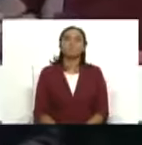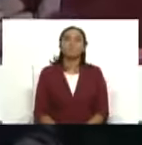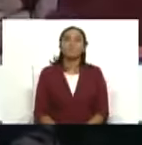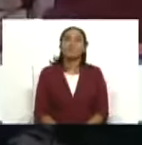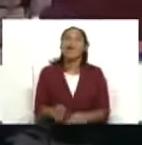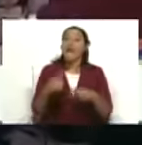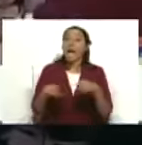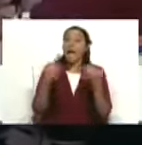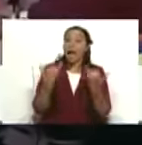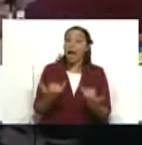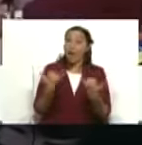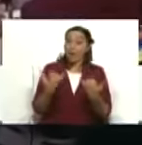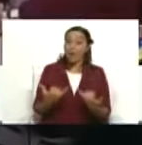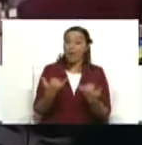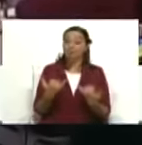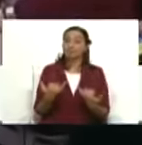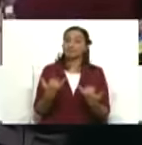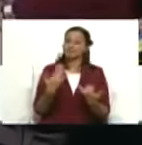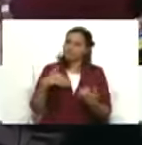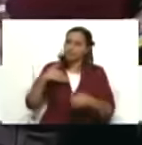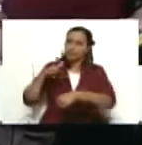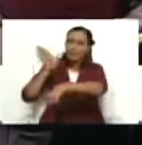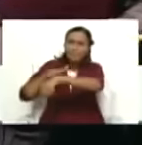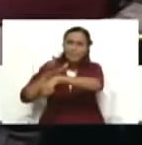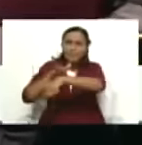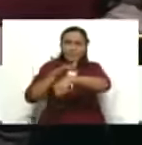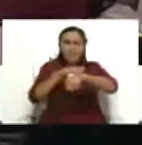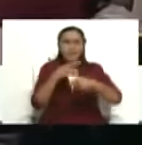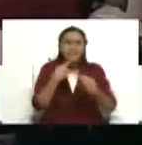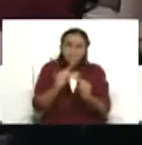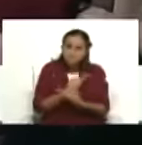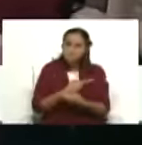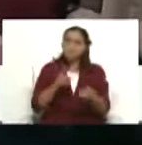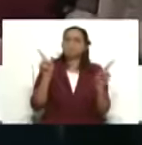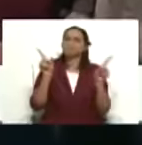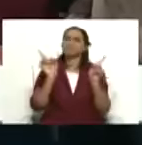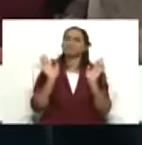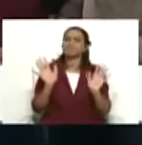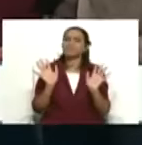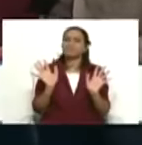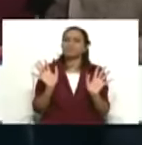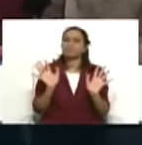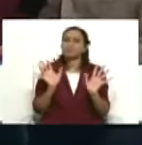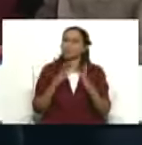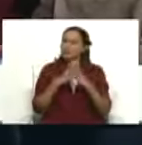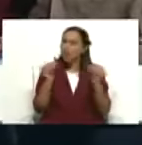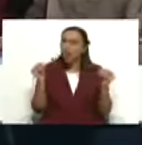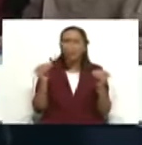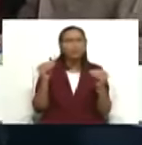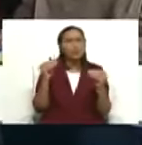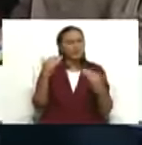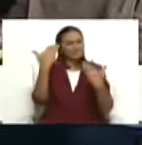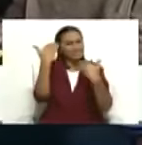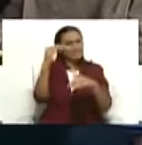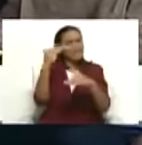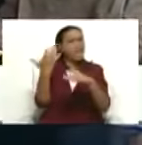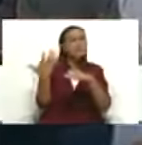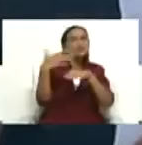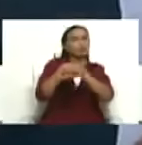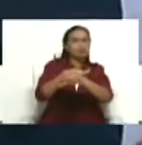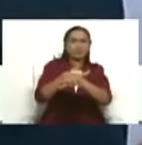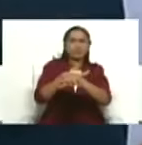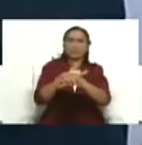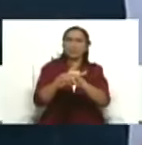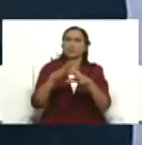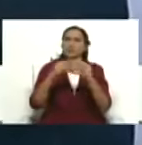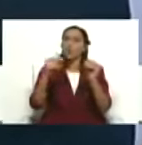llevado la convocatoria al nivel más inclusivo posible. Aquí están las firmas de